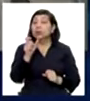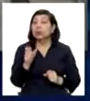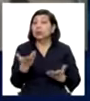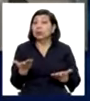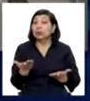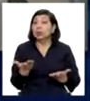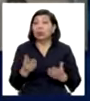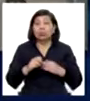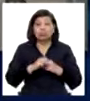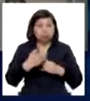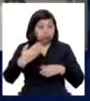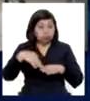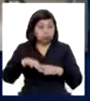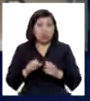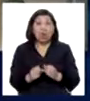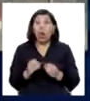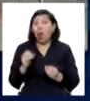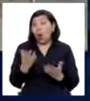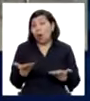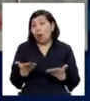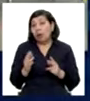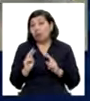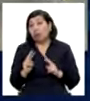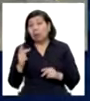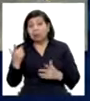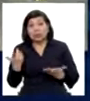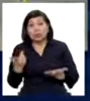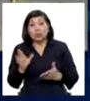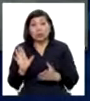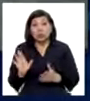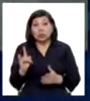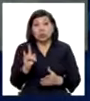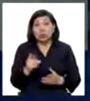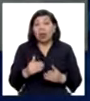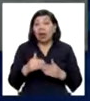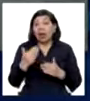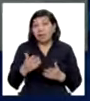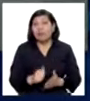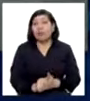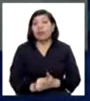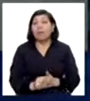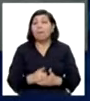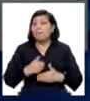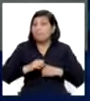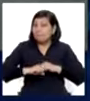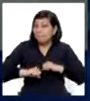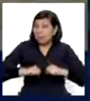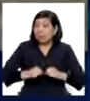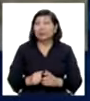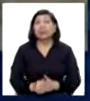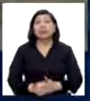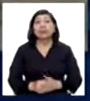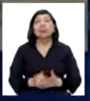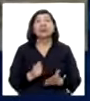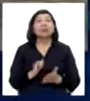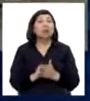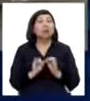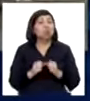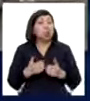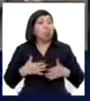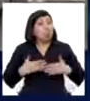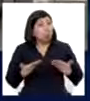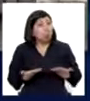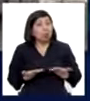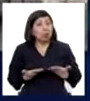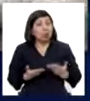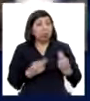personal, a su público interno, o mirando también a sus usuarios externos, a sus proveedores, etcétera. Uh-huh. Que pueden ser actividades